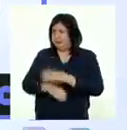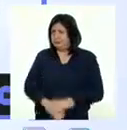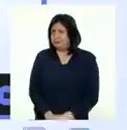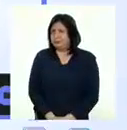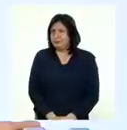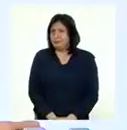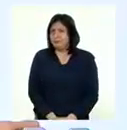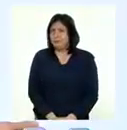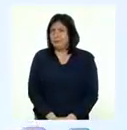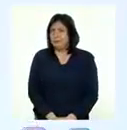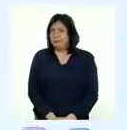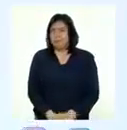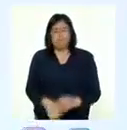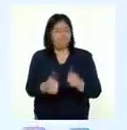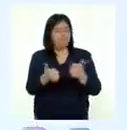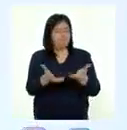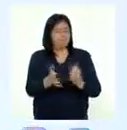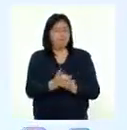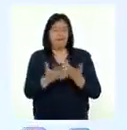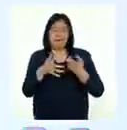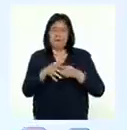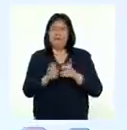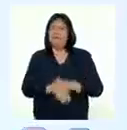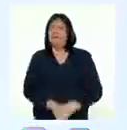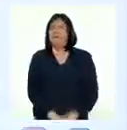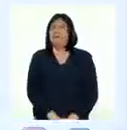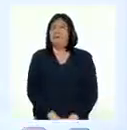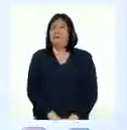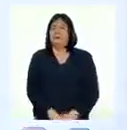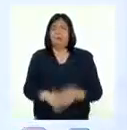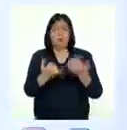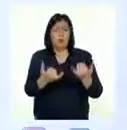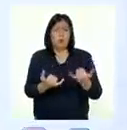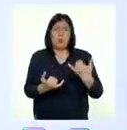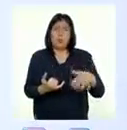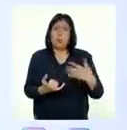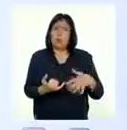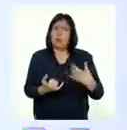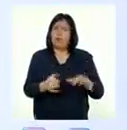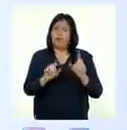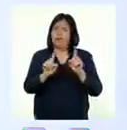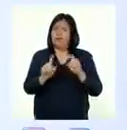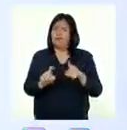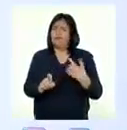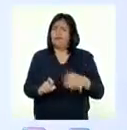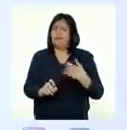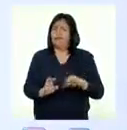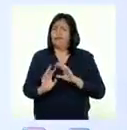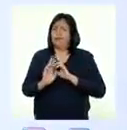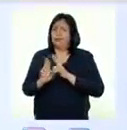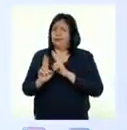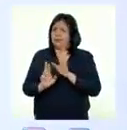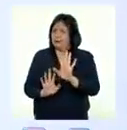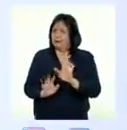comenzar? Pues empecemos. Hoy tenemos una pregunta que